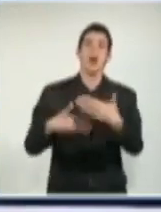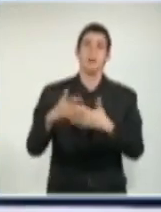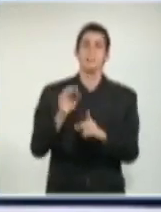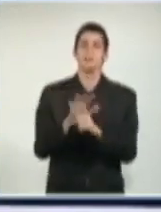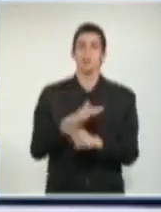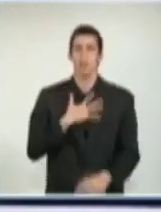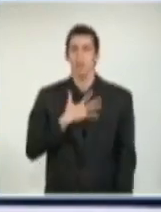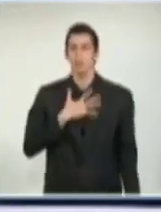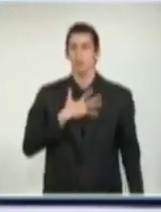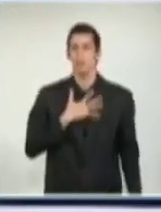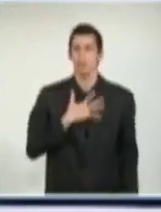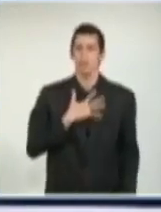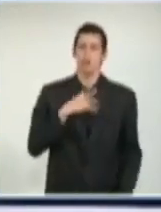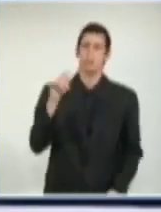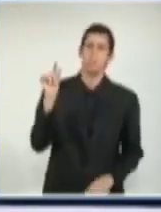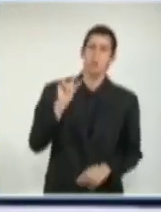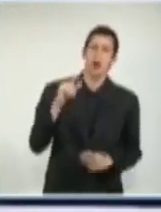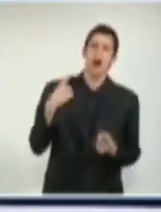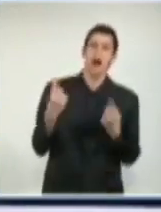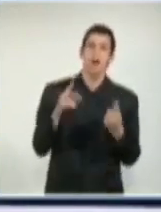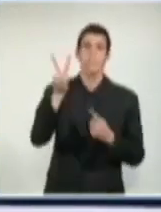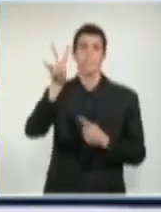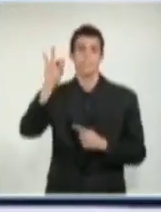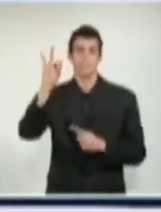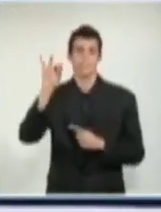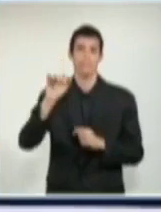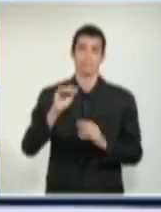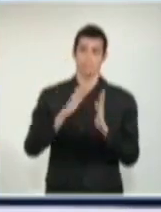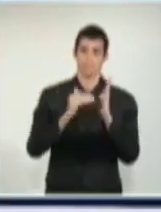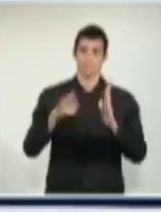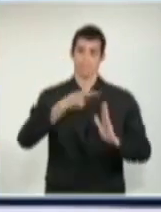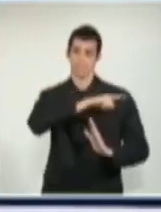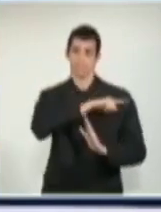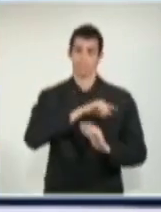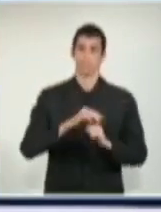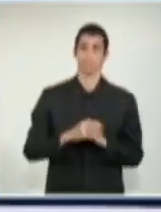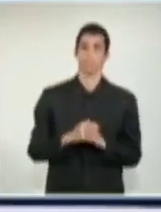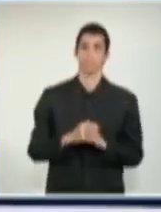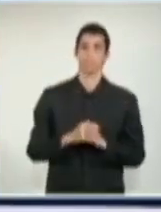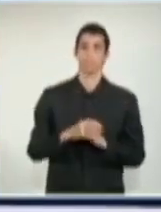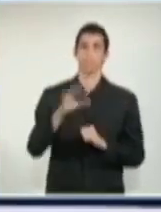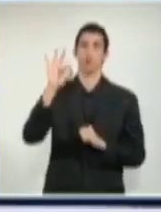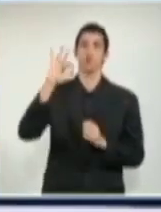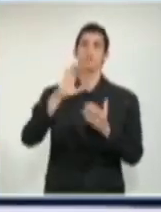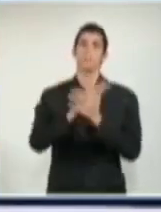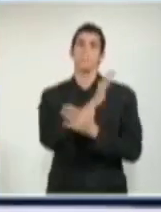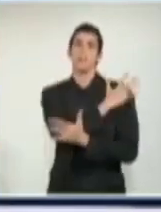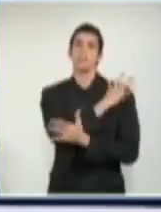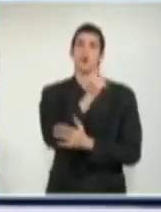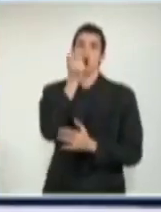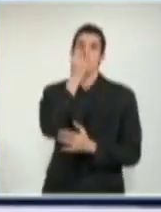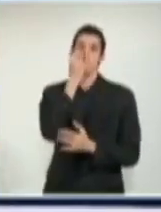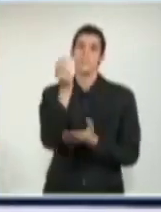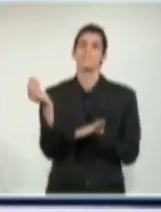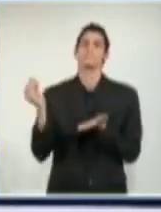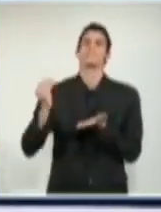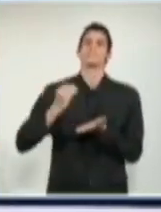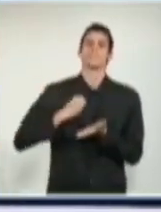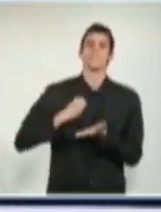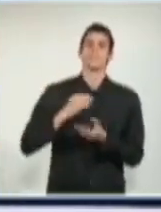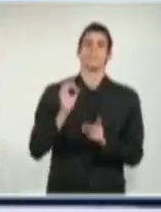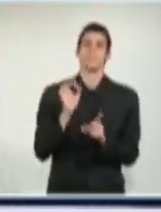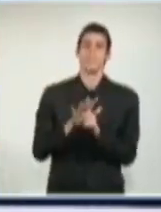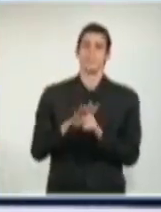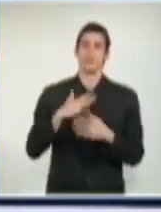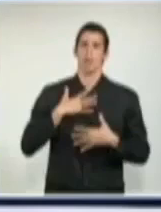27 del mismo mes el día 8 de marzo el esposo comenzó con síntomas respiratorios acudiendo ambos